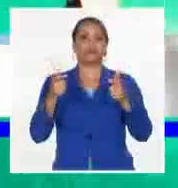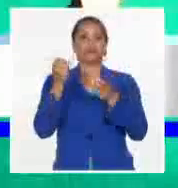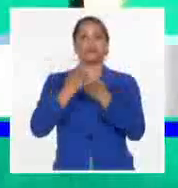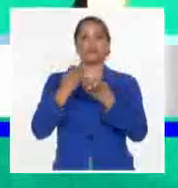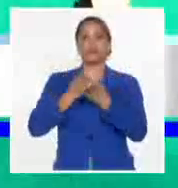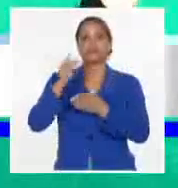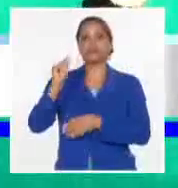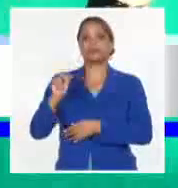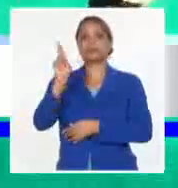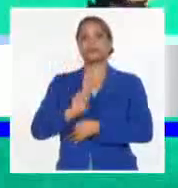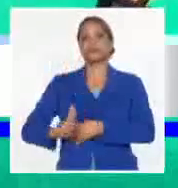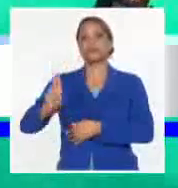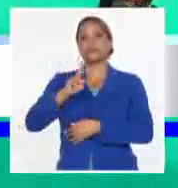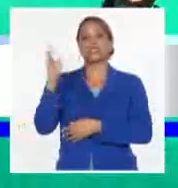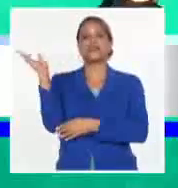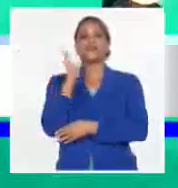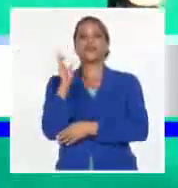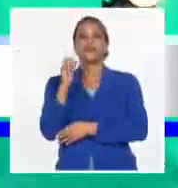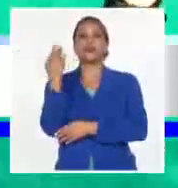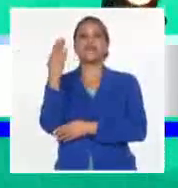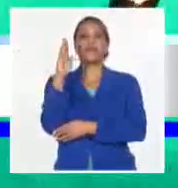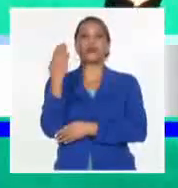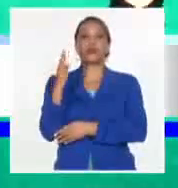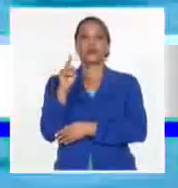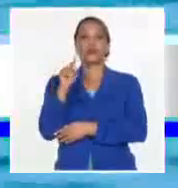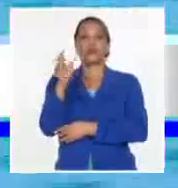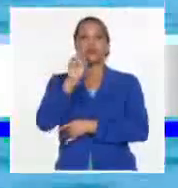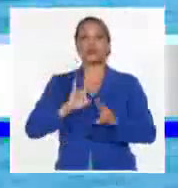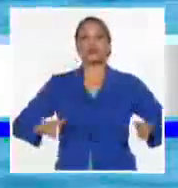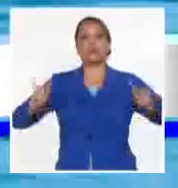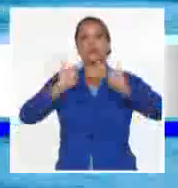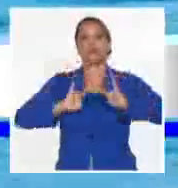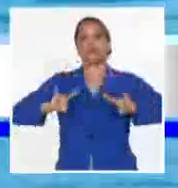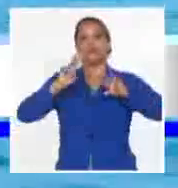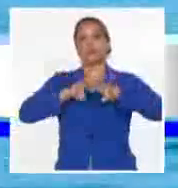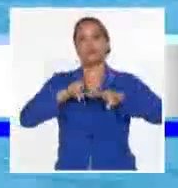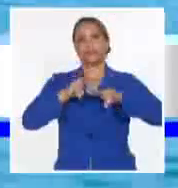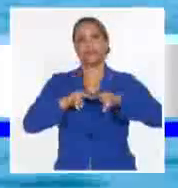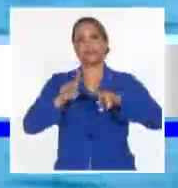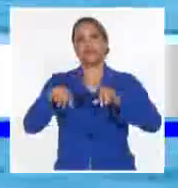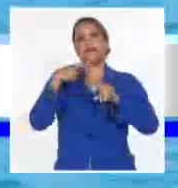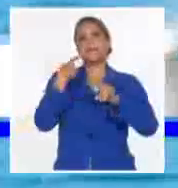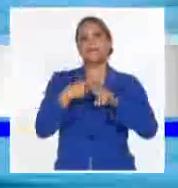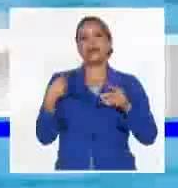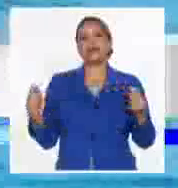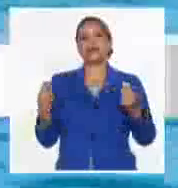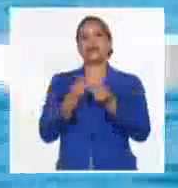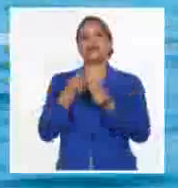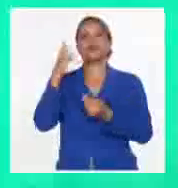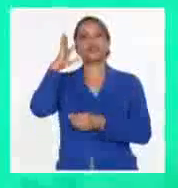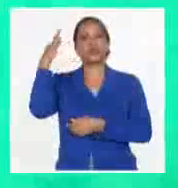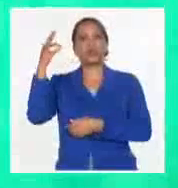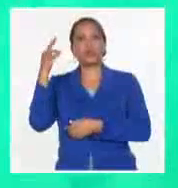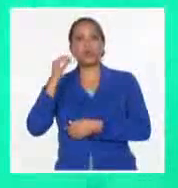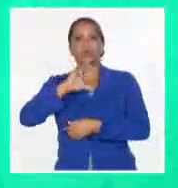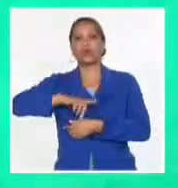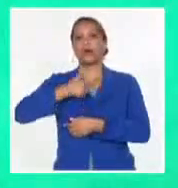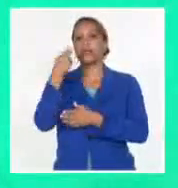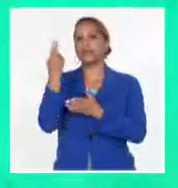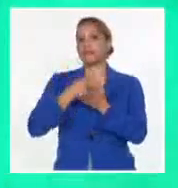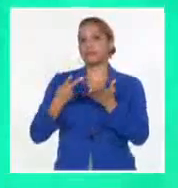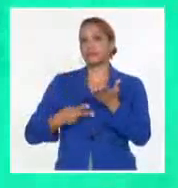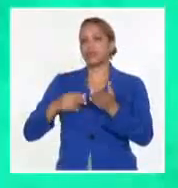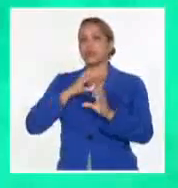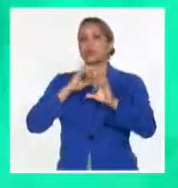las facultades de Física y Biología de la Universidad de La Habana, pero se les unieron otros de Psicología, Artes y Letras y